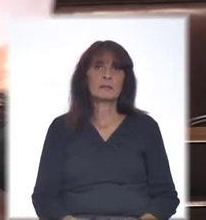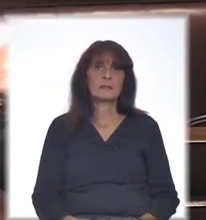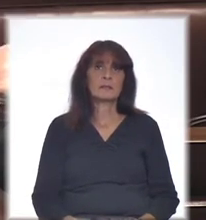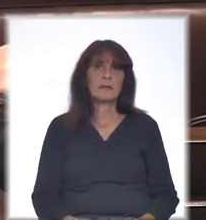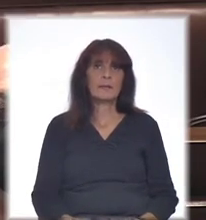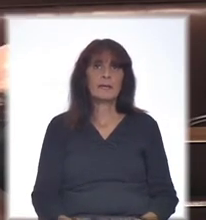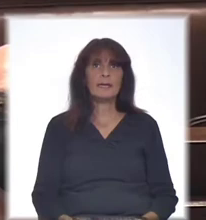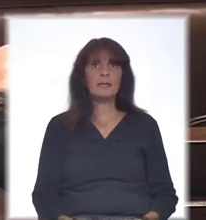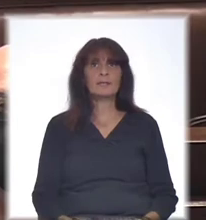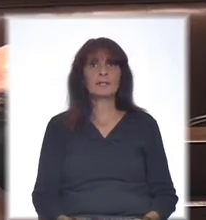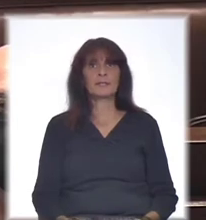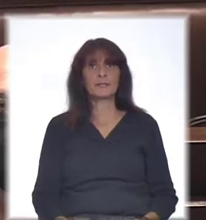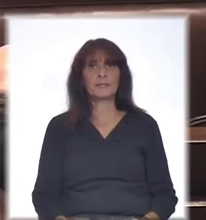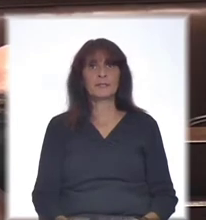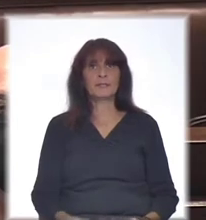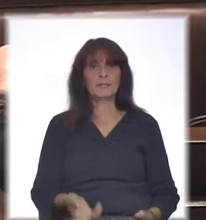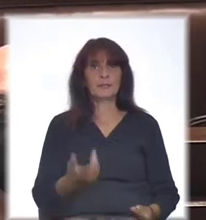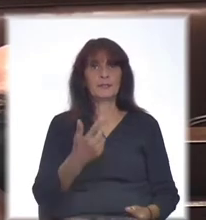Para terminar,